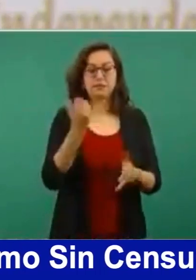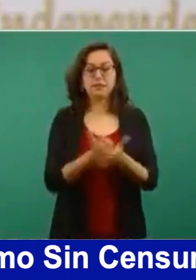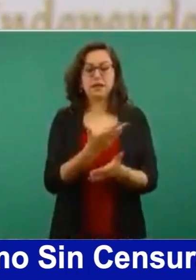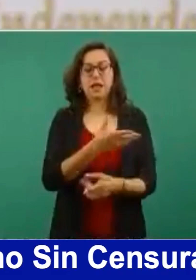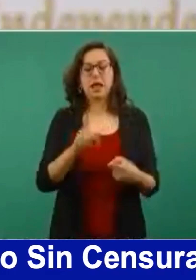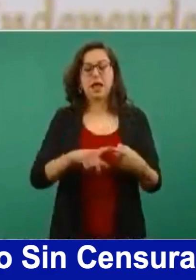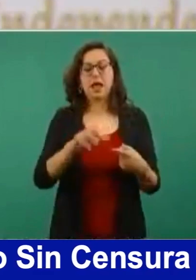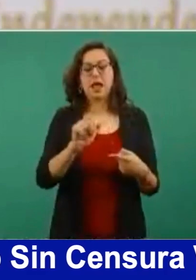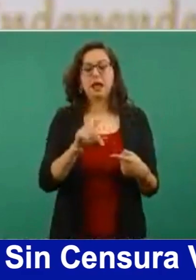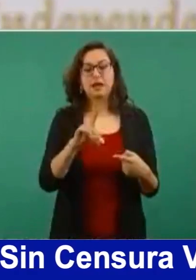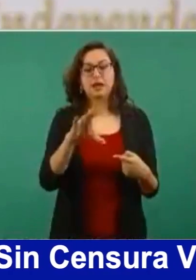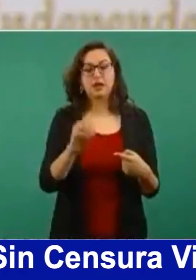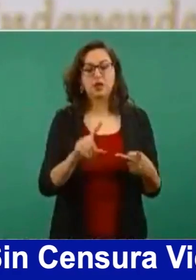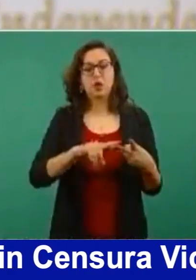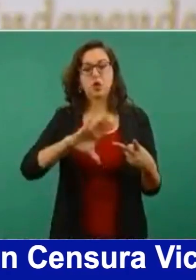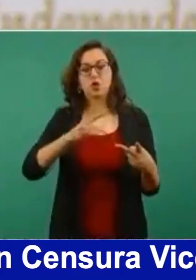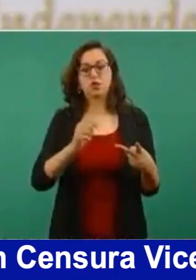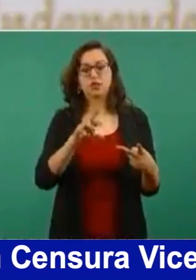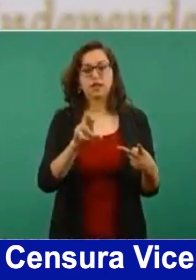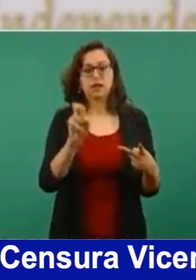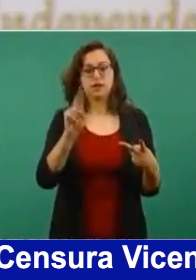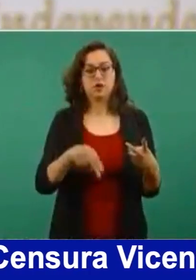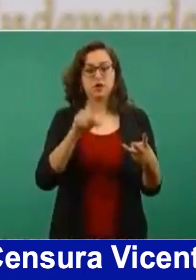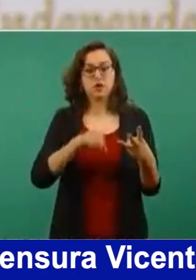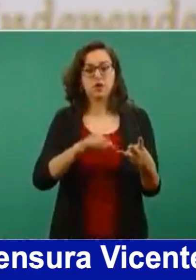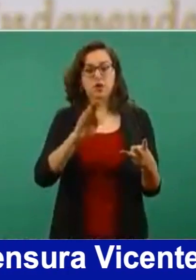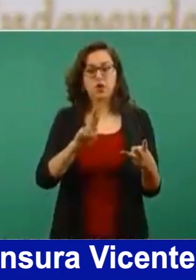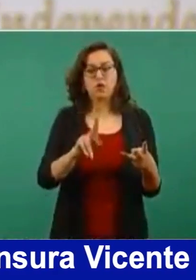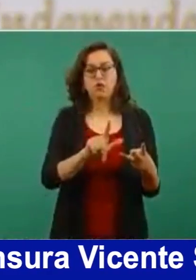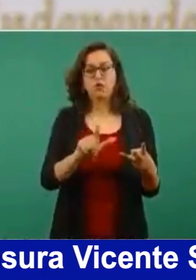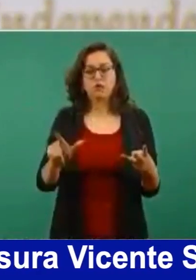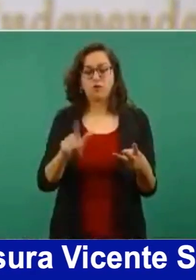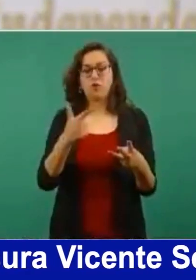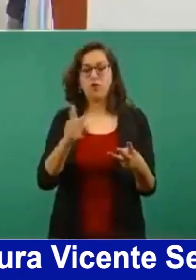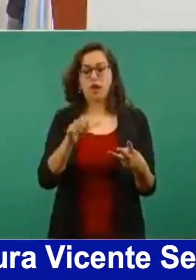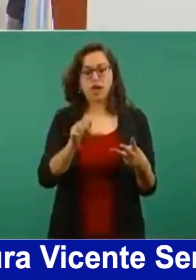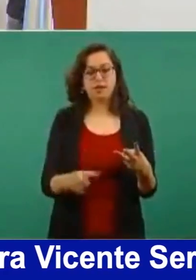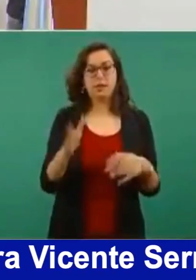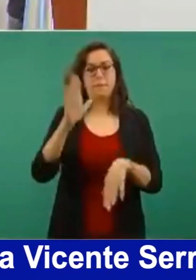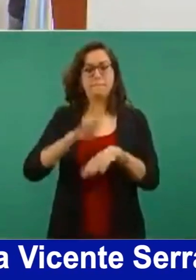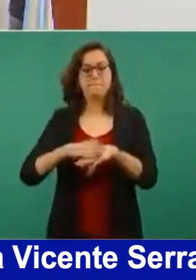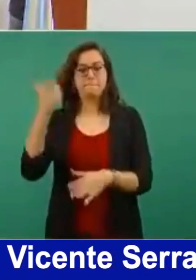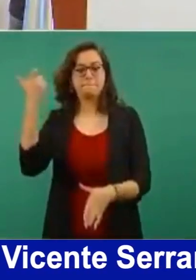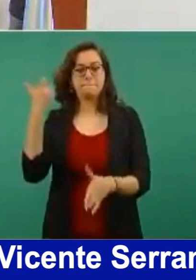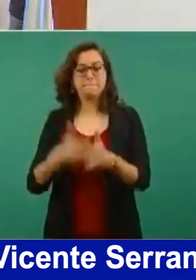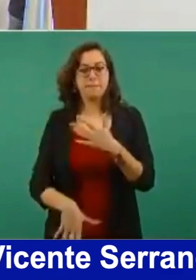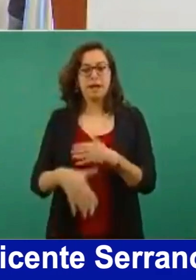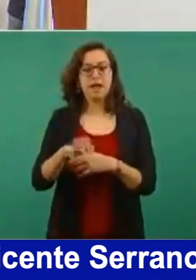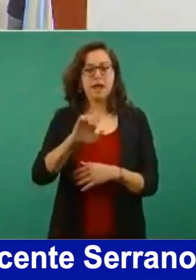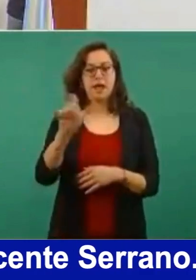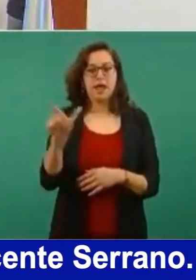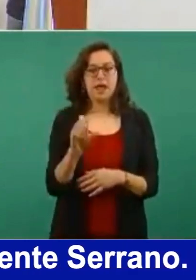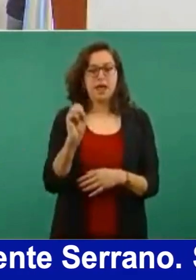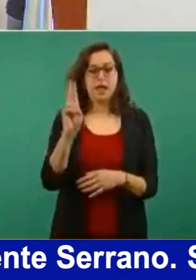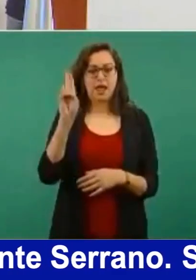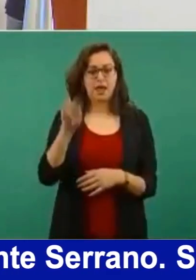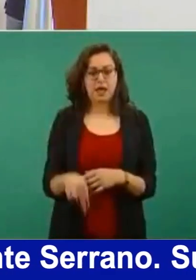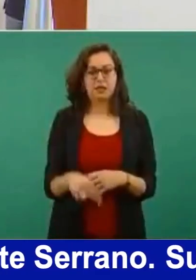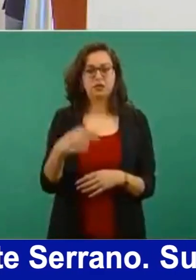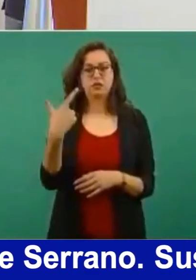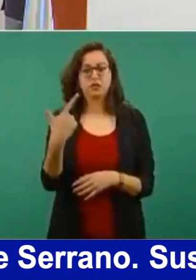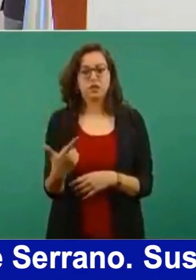dice el presidente antes existían 8 mil elementos del estado mayor presidencial pero se puede tener tanta vigilancia dice que eso es un exceso